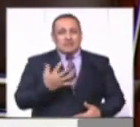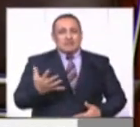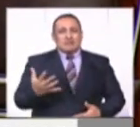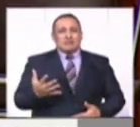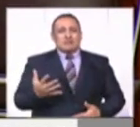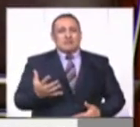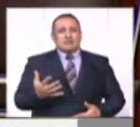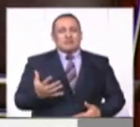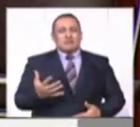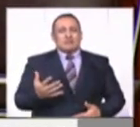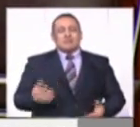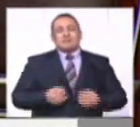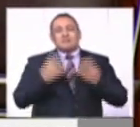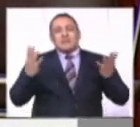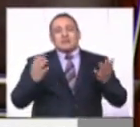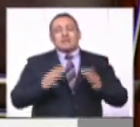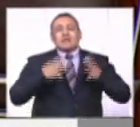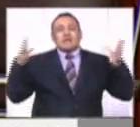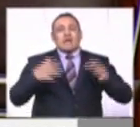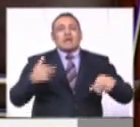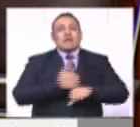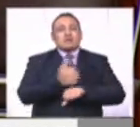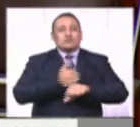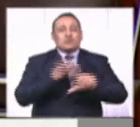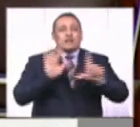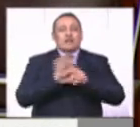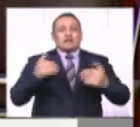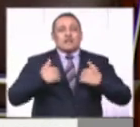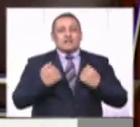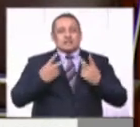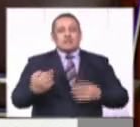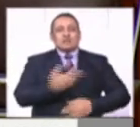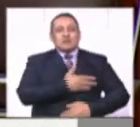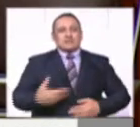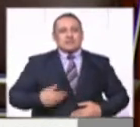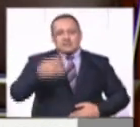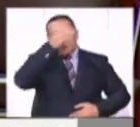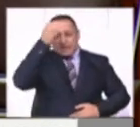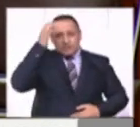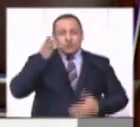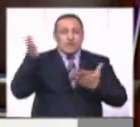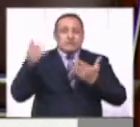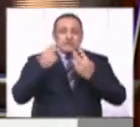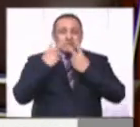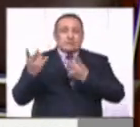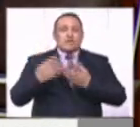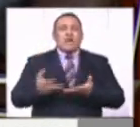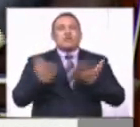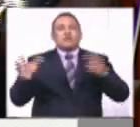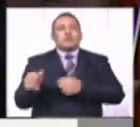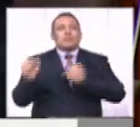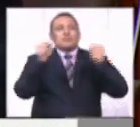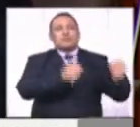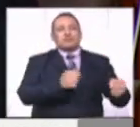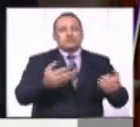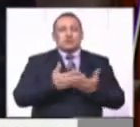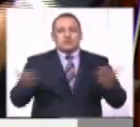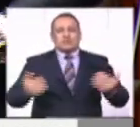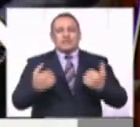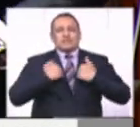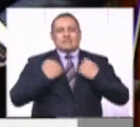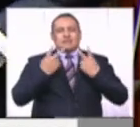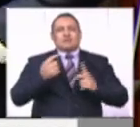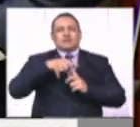cierto Bueno pues el gran asesor jurídico que ha tenido el presidente Castillo Bueno ahí está A dónde lo ha llevado entonces aquí va a venir el